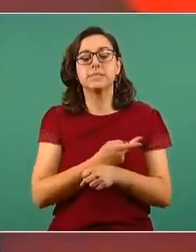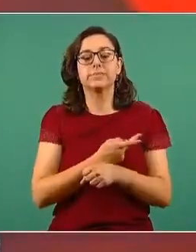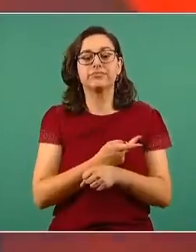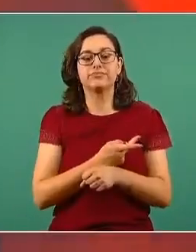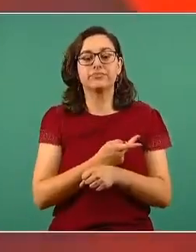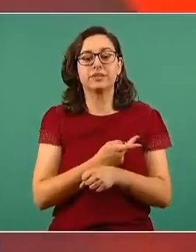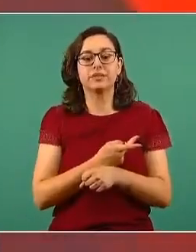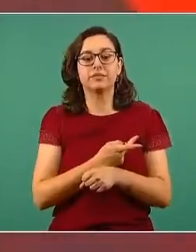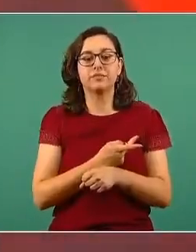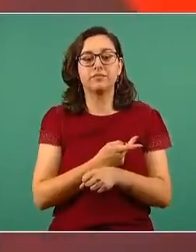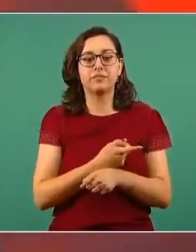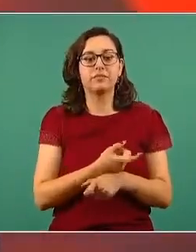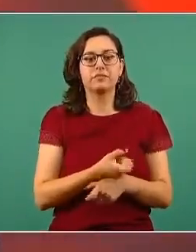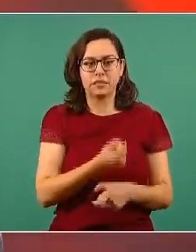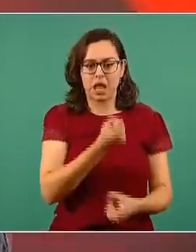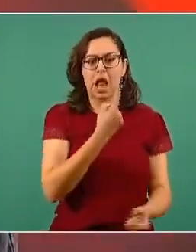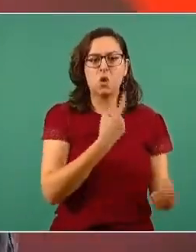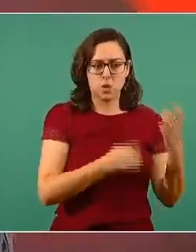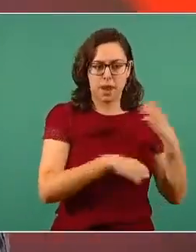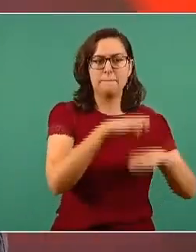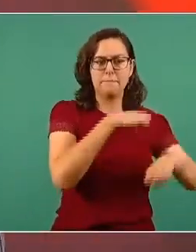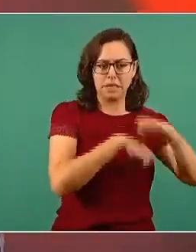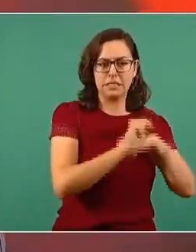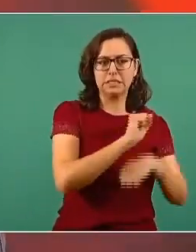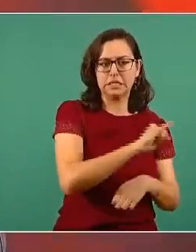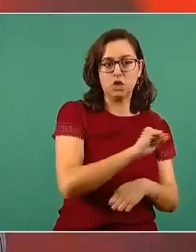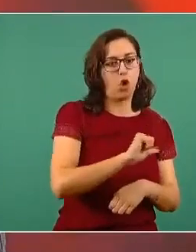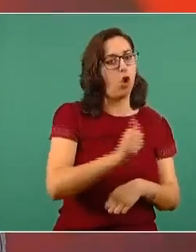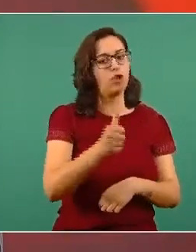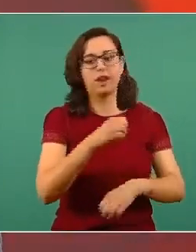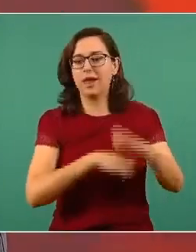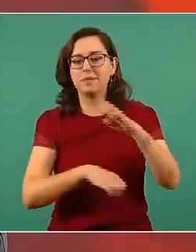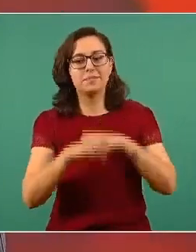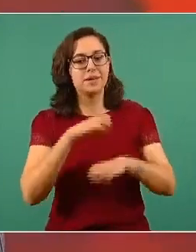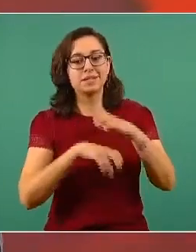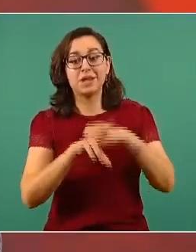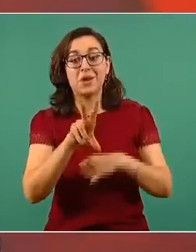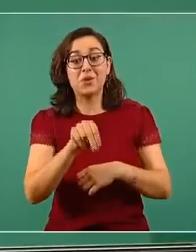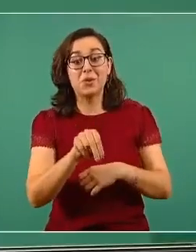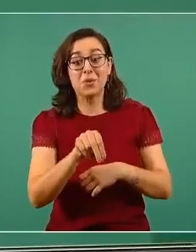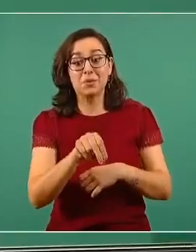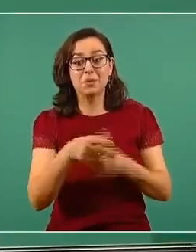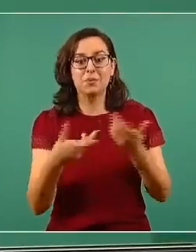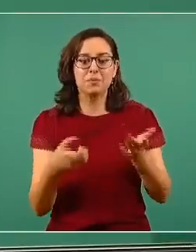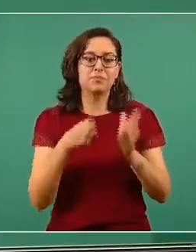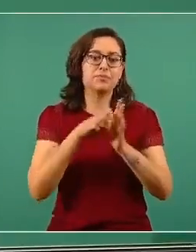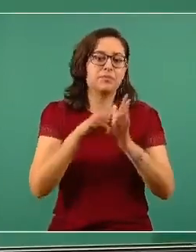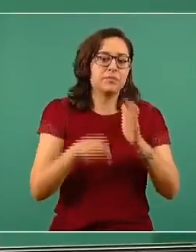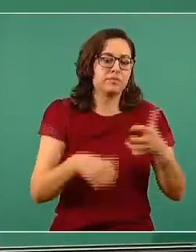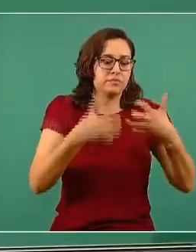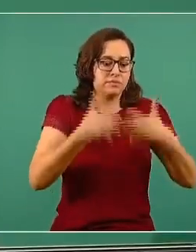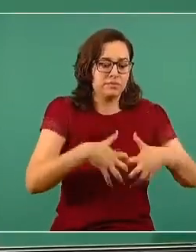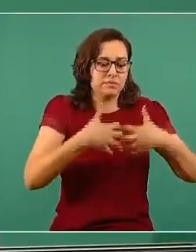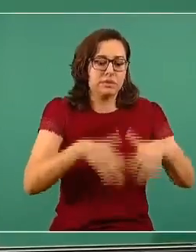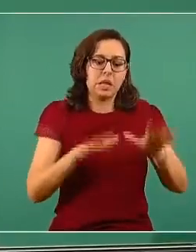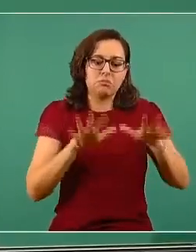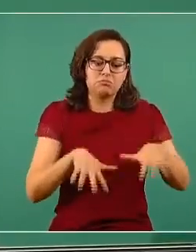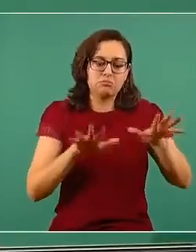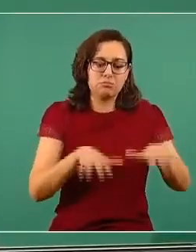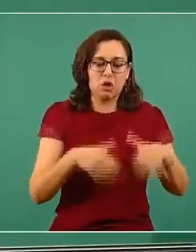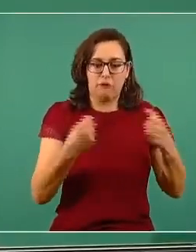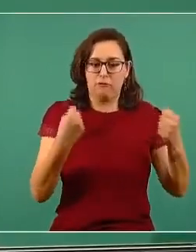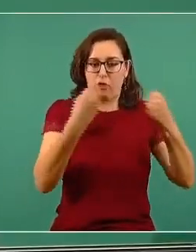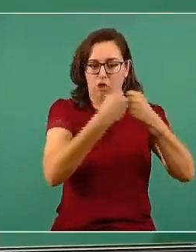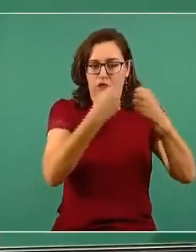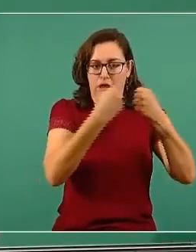discrecionalmente en unas empresas, pero no está ocurriendo en otras, ¿no? Pongamos un ejemplo hipotético, una maquiladora en la frontera,